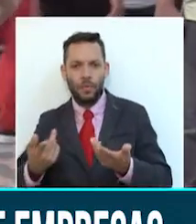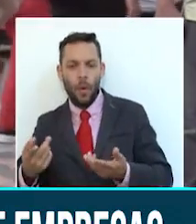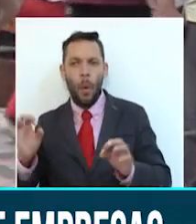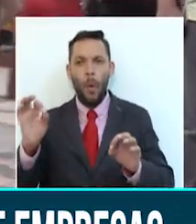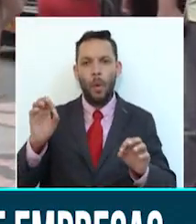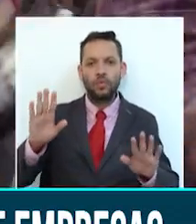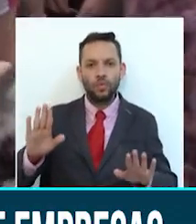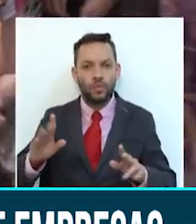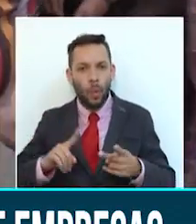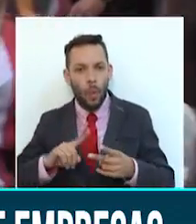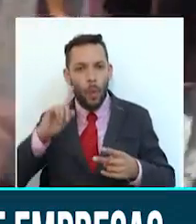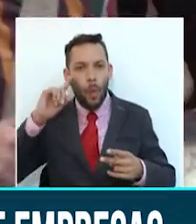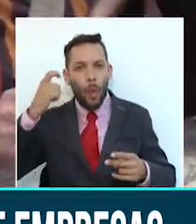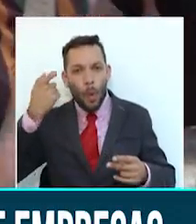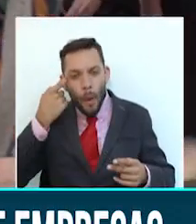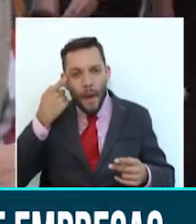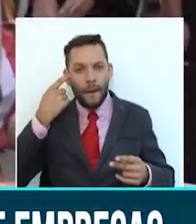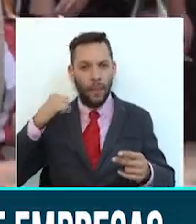gobierno, tenga que